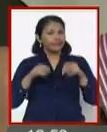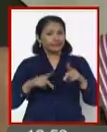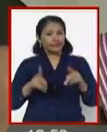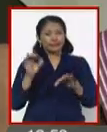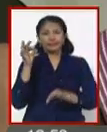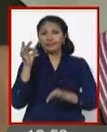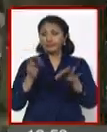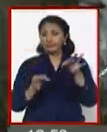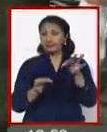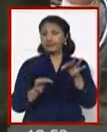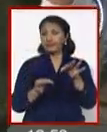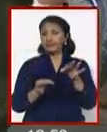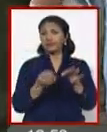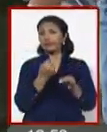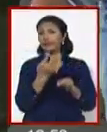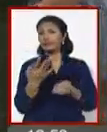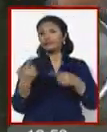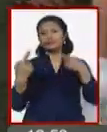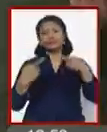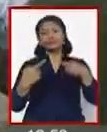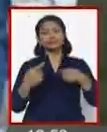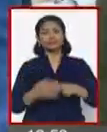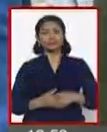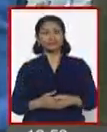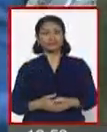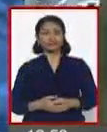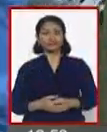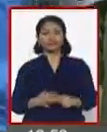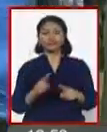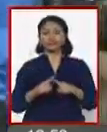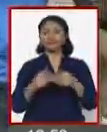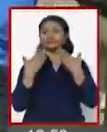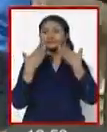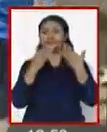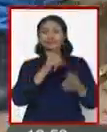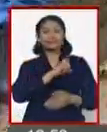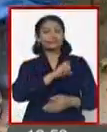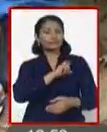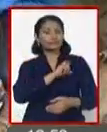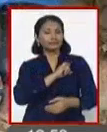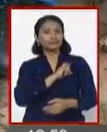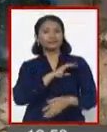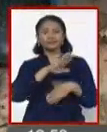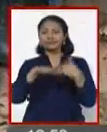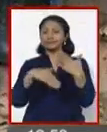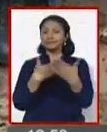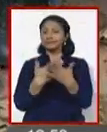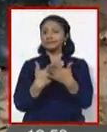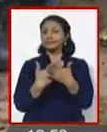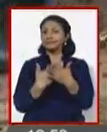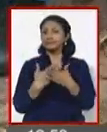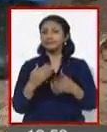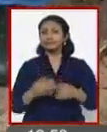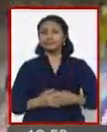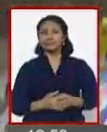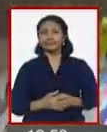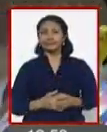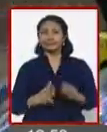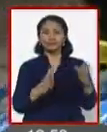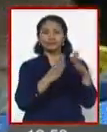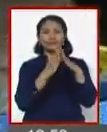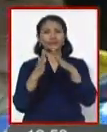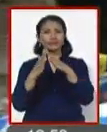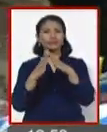no era él, íbamos a ser nosotros. Más bien agradezco a mis policías que todo a nivel